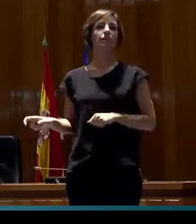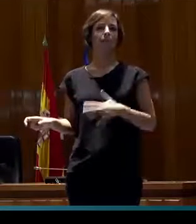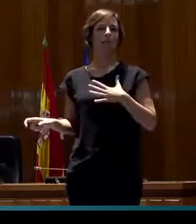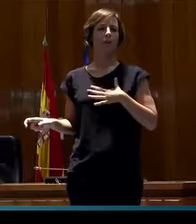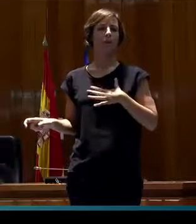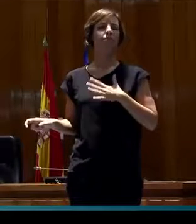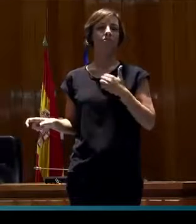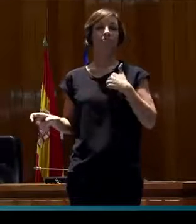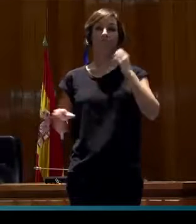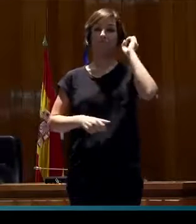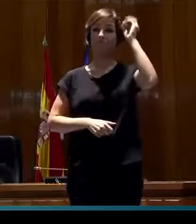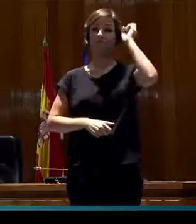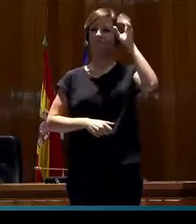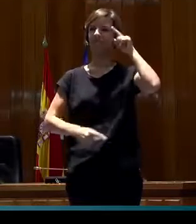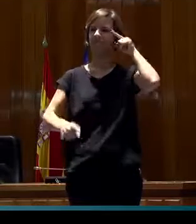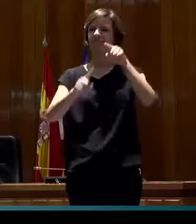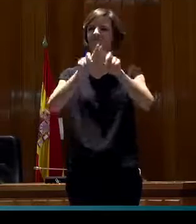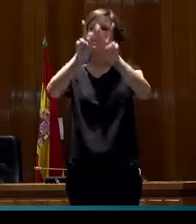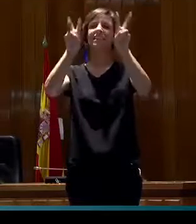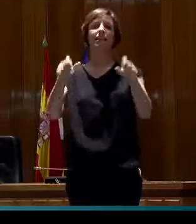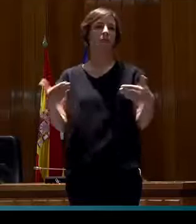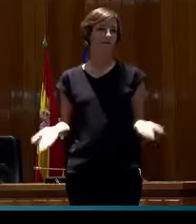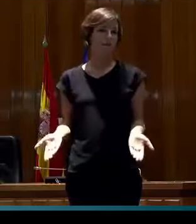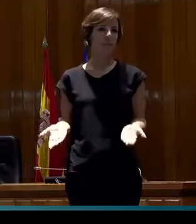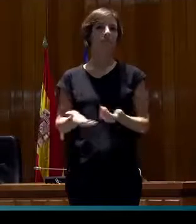esta comunicación va a versar sobre cómo